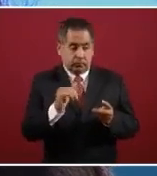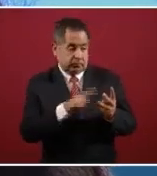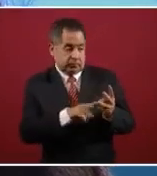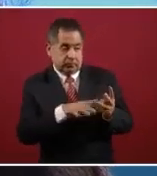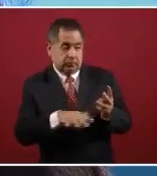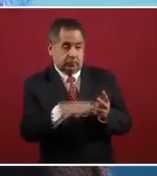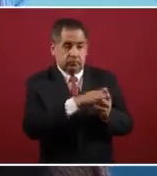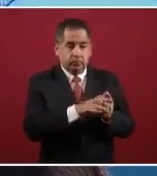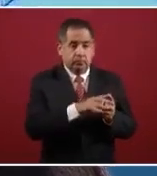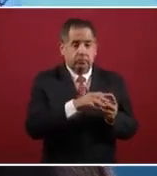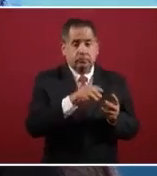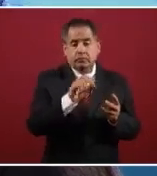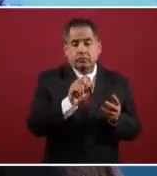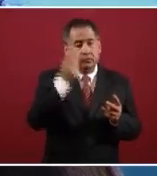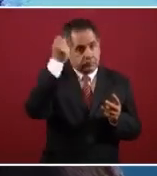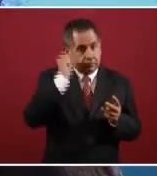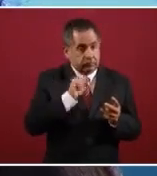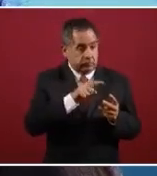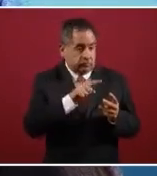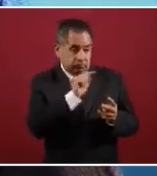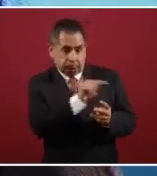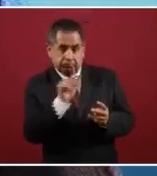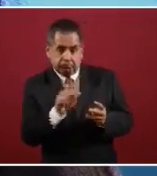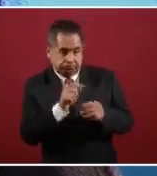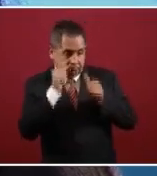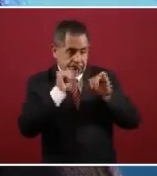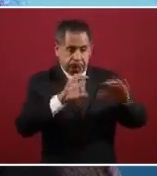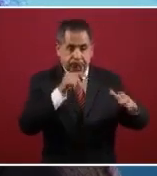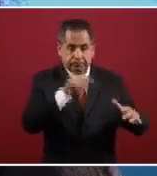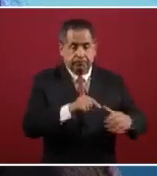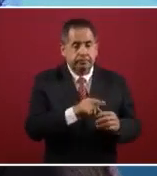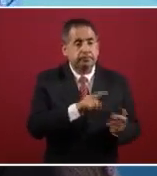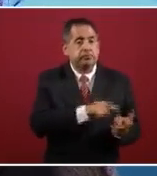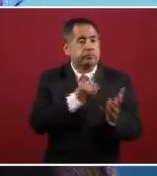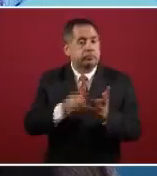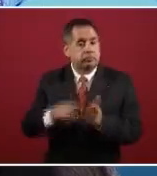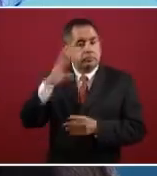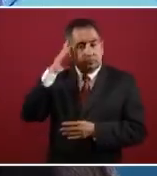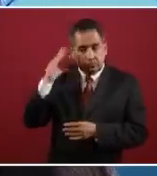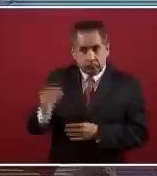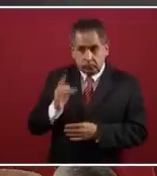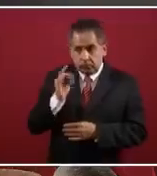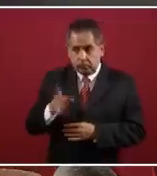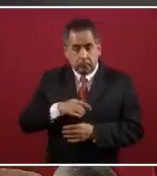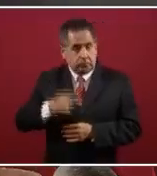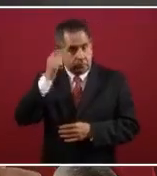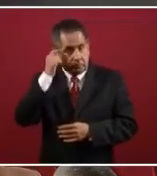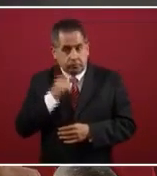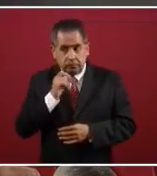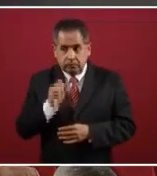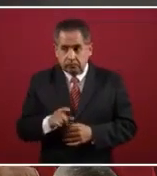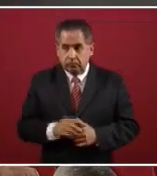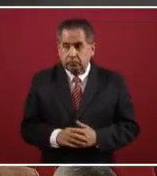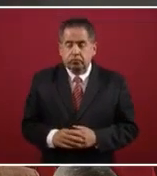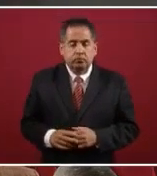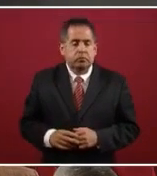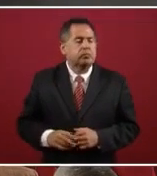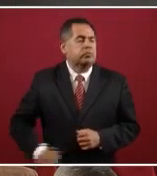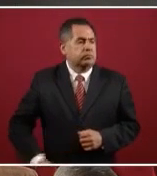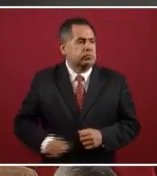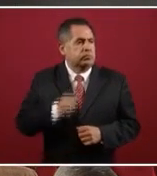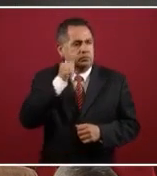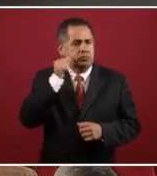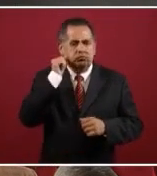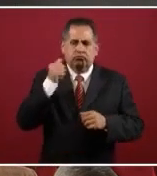parte de Badiraguato, Sinaloa. También entramos a Colima, a Guerrero también, ayer lo comentaba